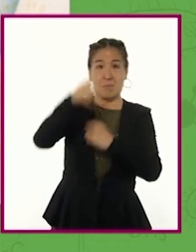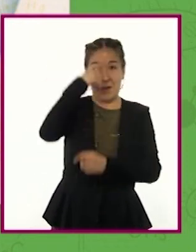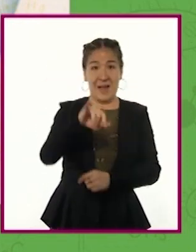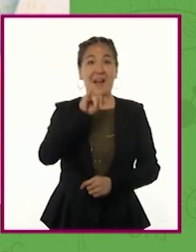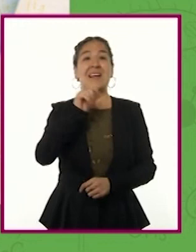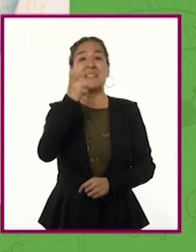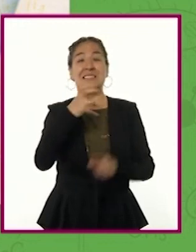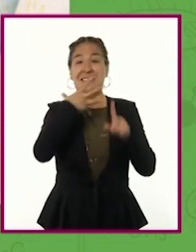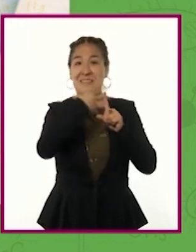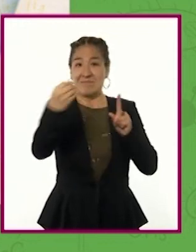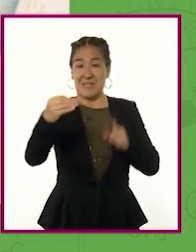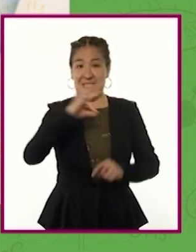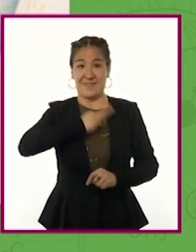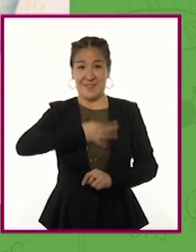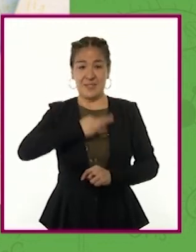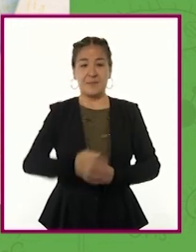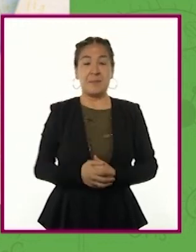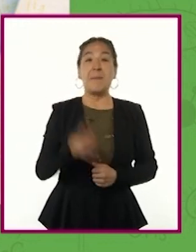¿Verdad o mito?